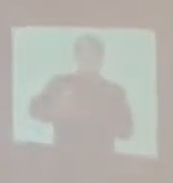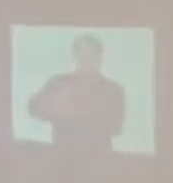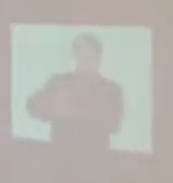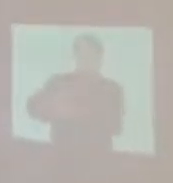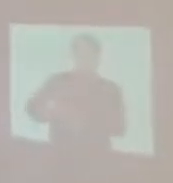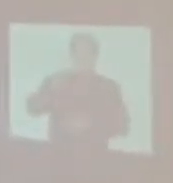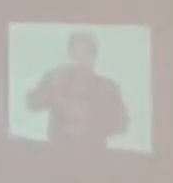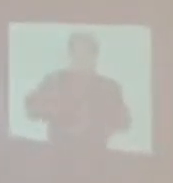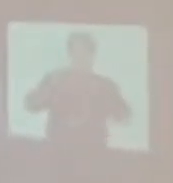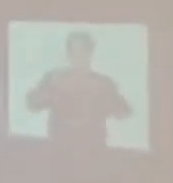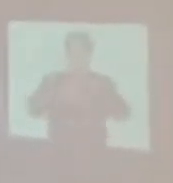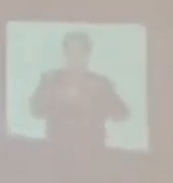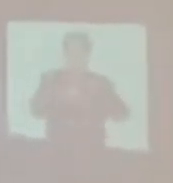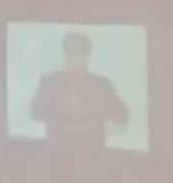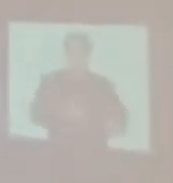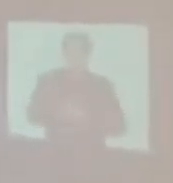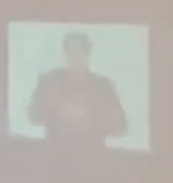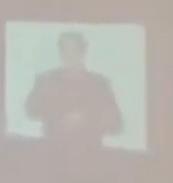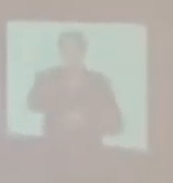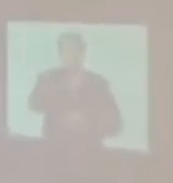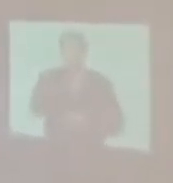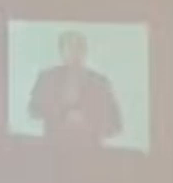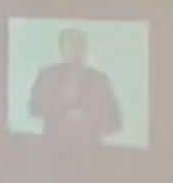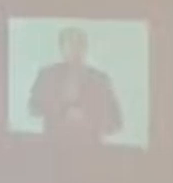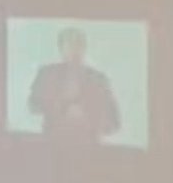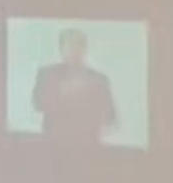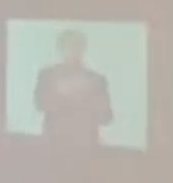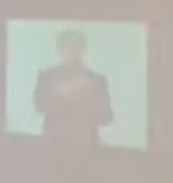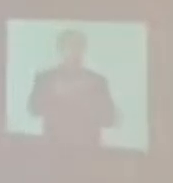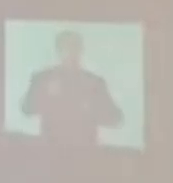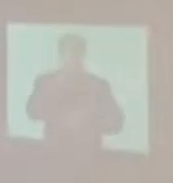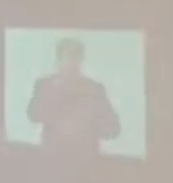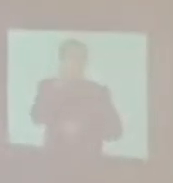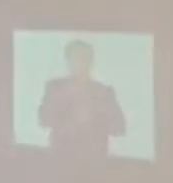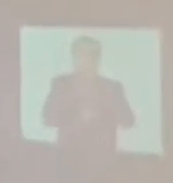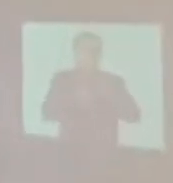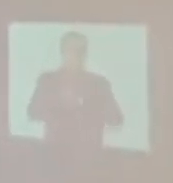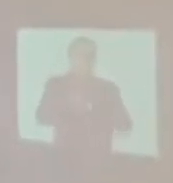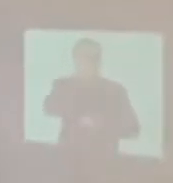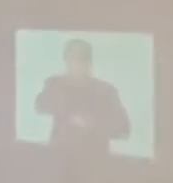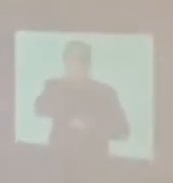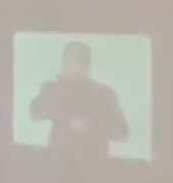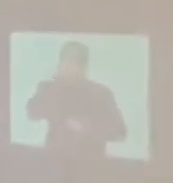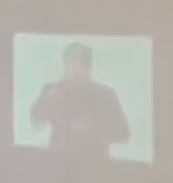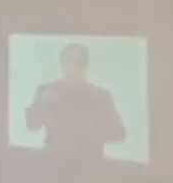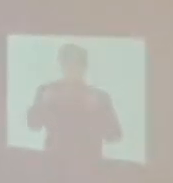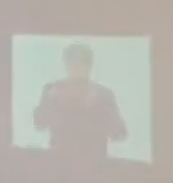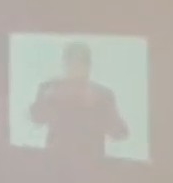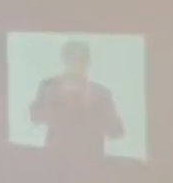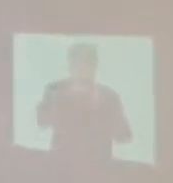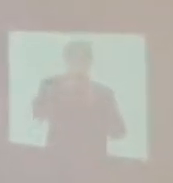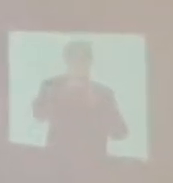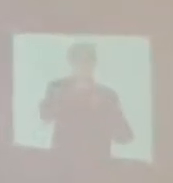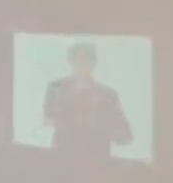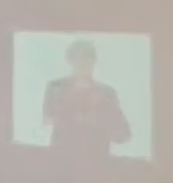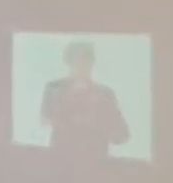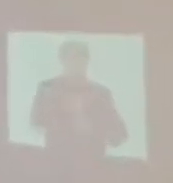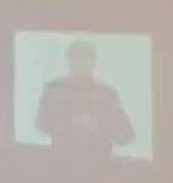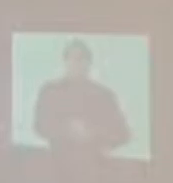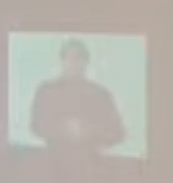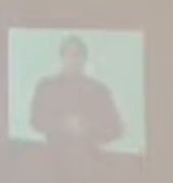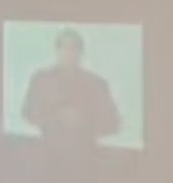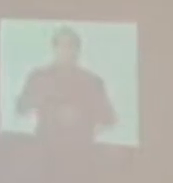la corrupción, nos ha permitido liberar en 4 años cerca de 80 mil millones de pesos, que